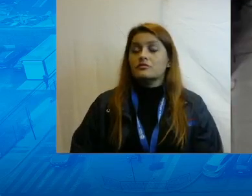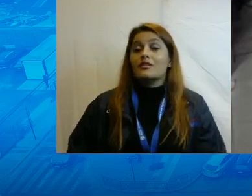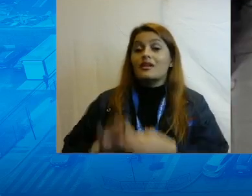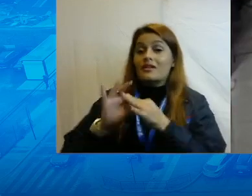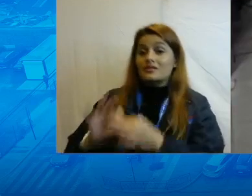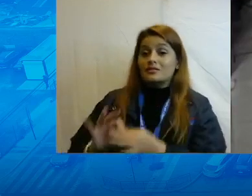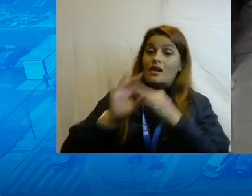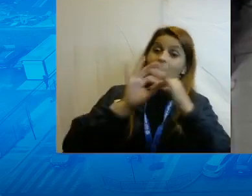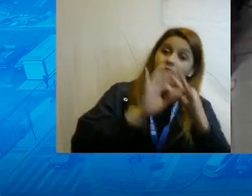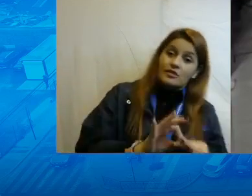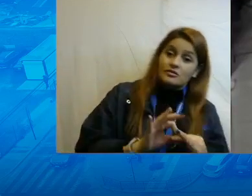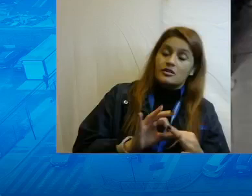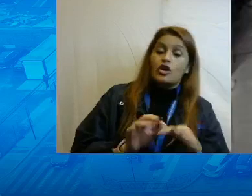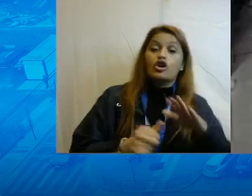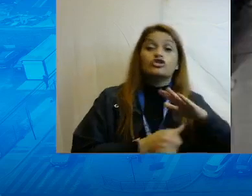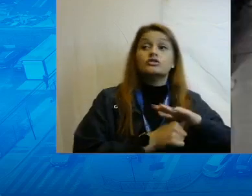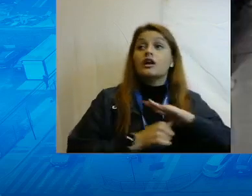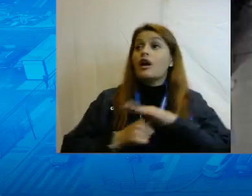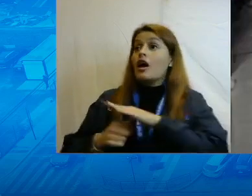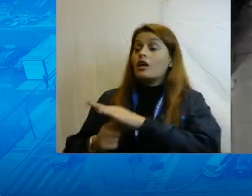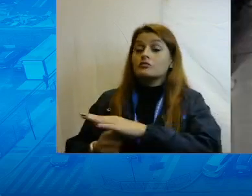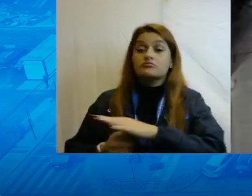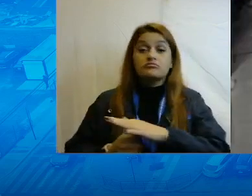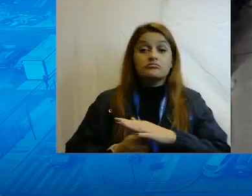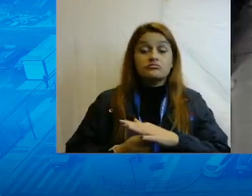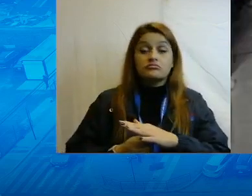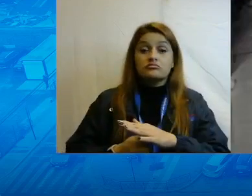Gracias, Paola, concejal.